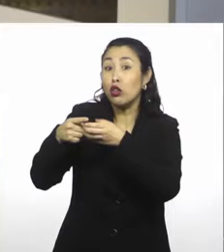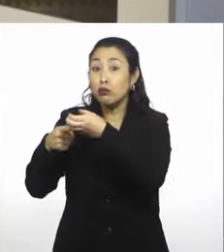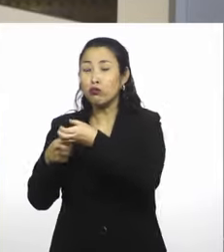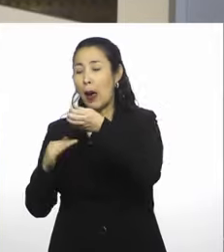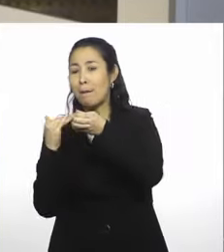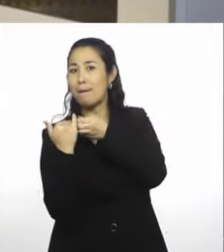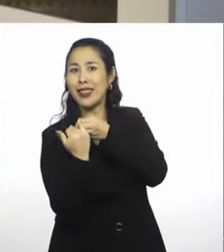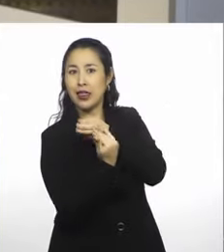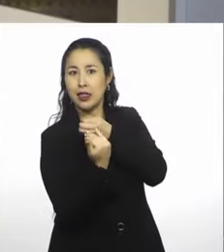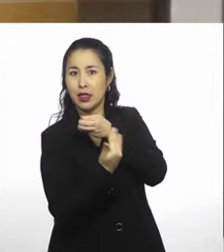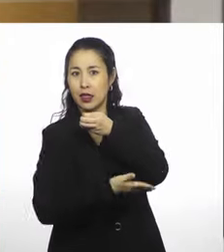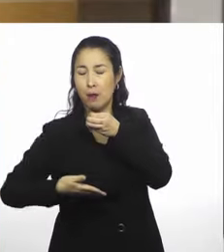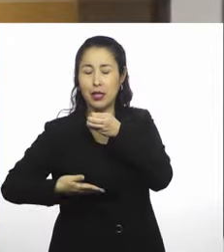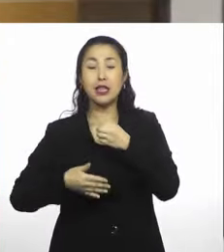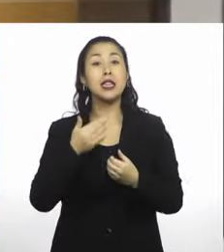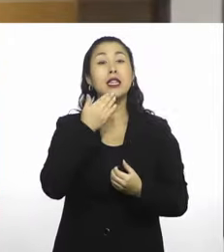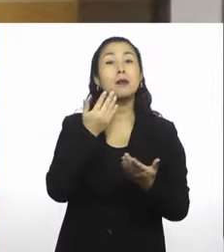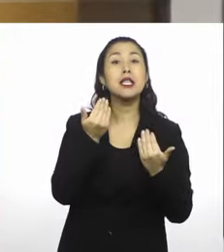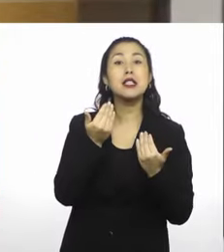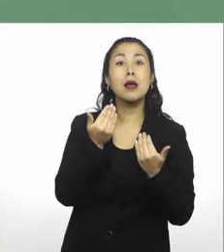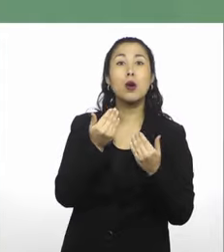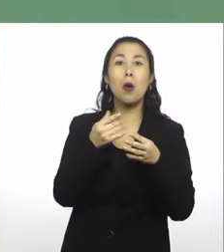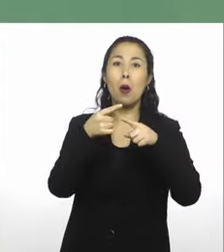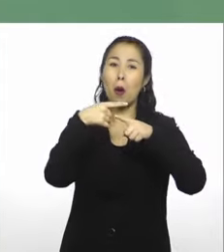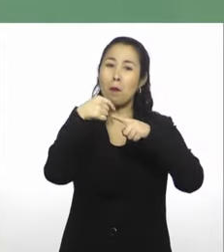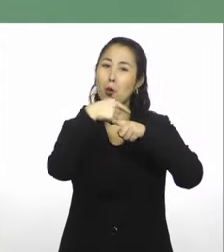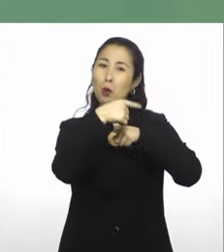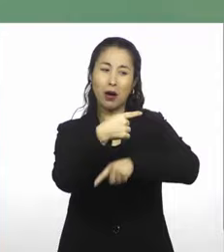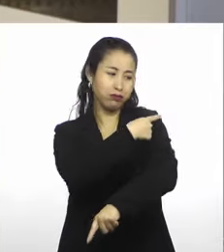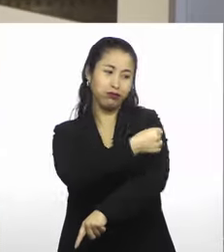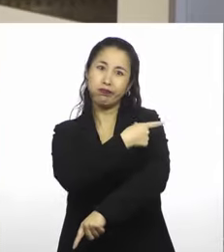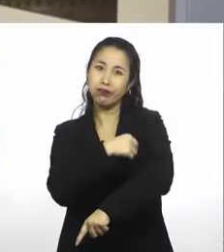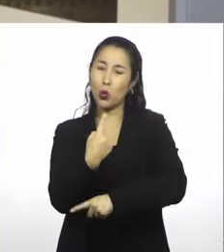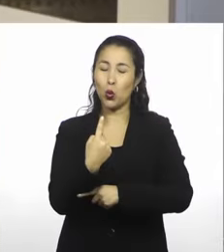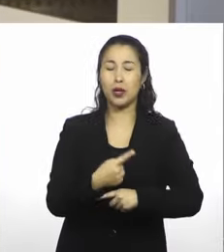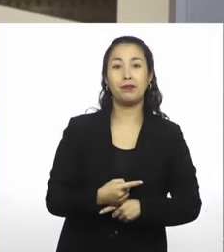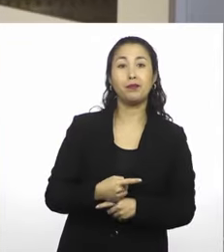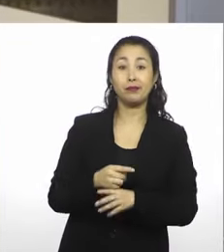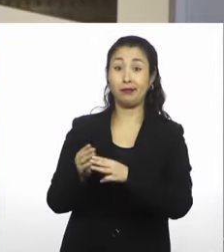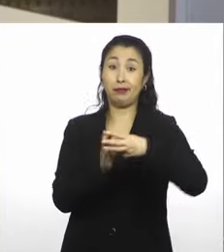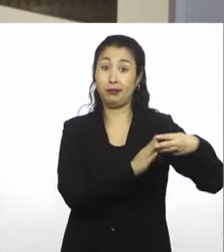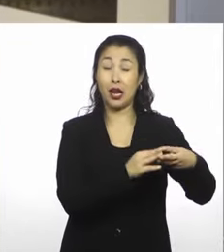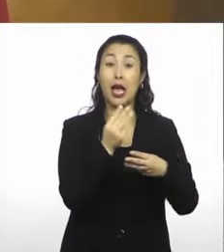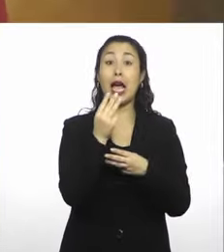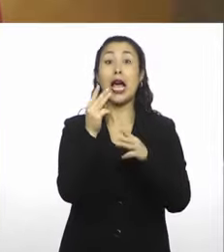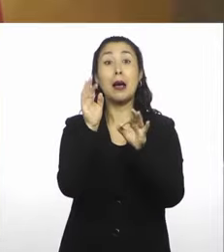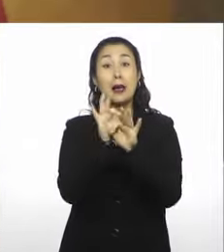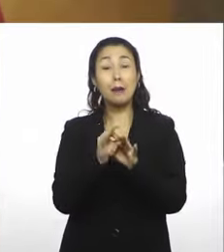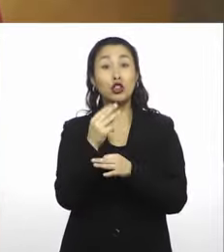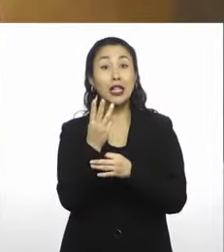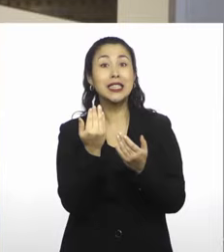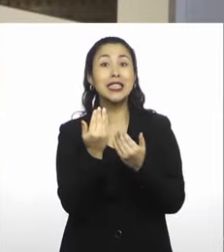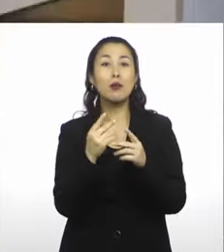mitad. Y también vamos a necesitar una pluma. Para el experimento número 3 necesitamos construir un cohete y para eso